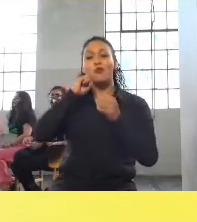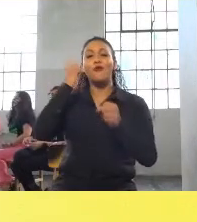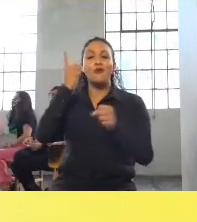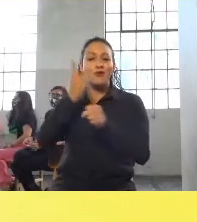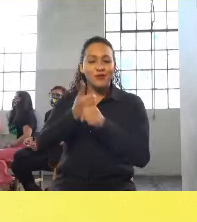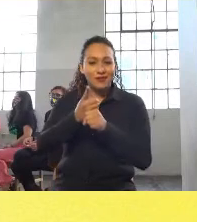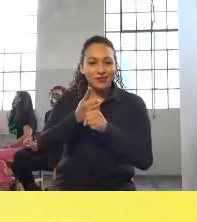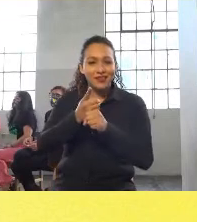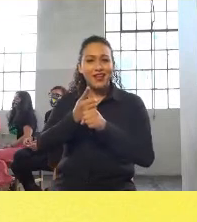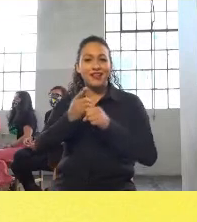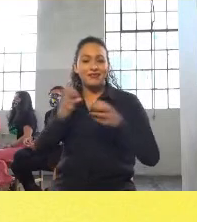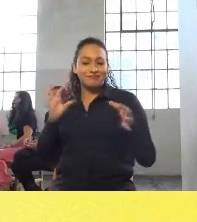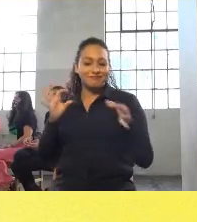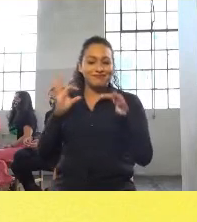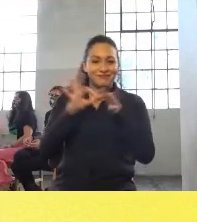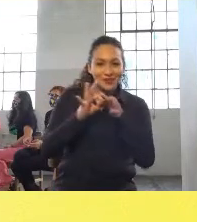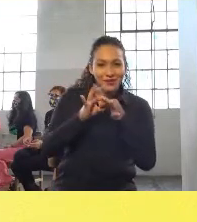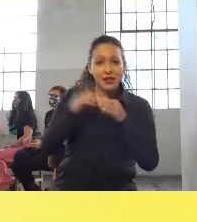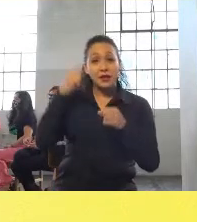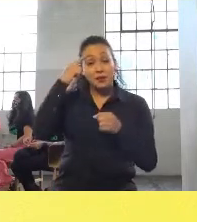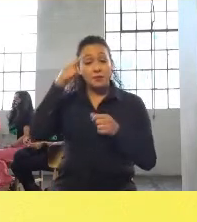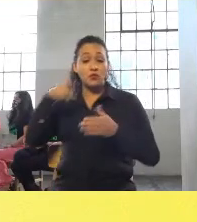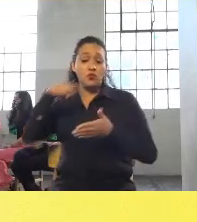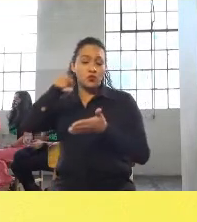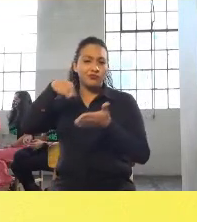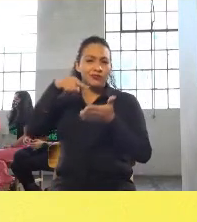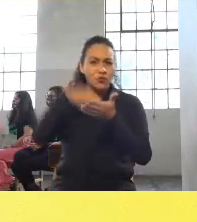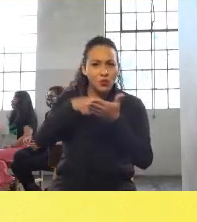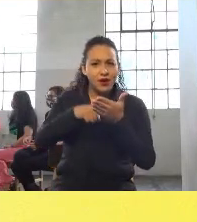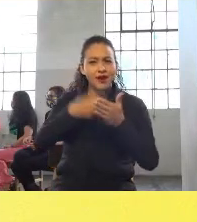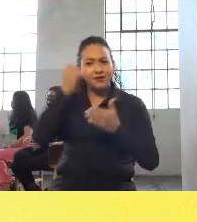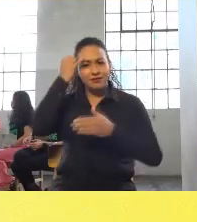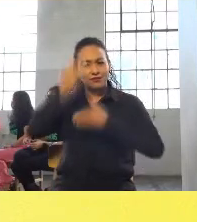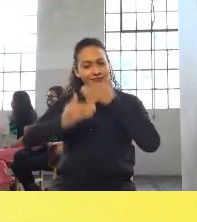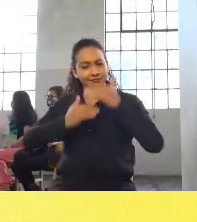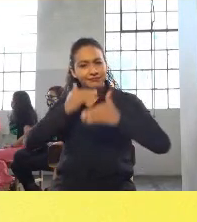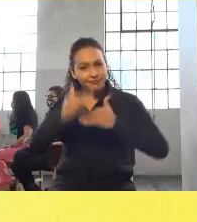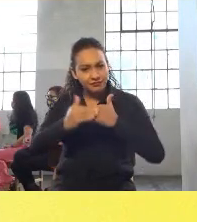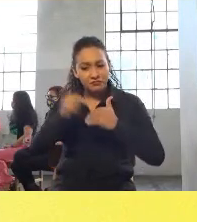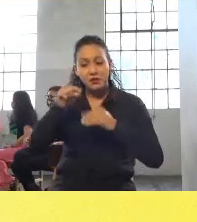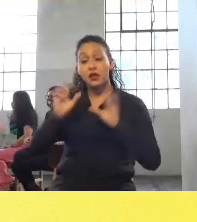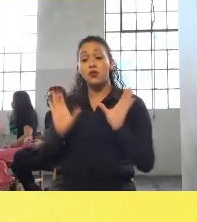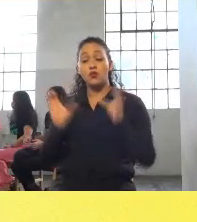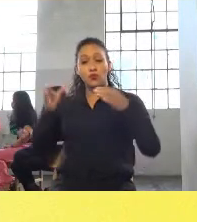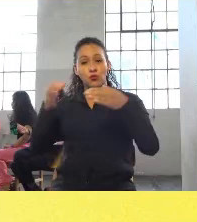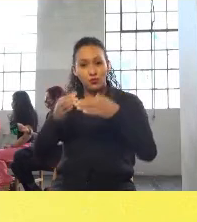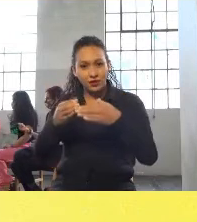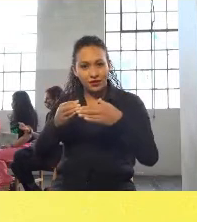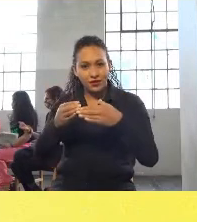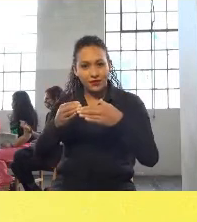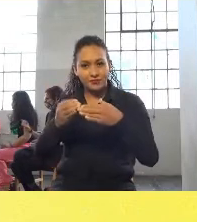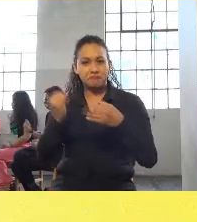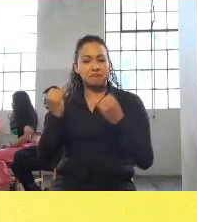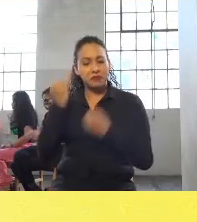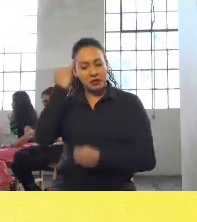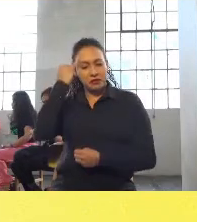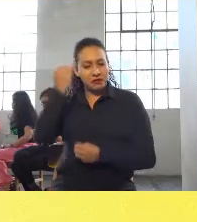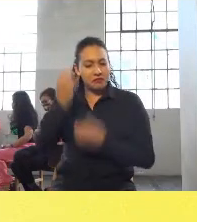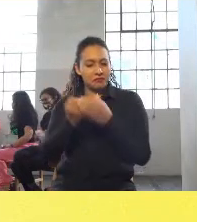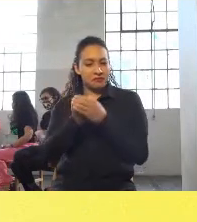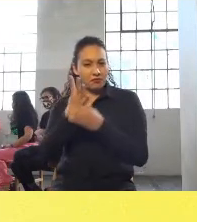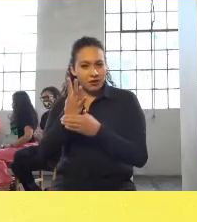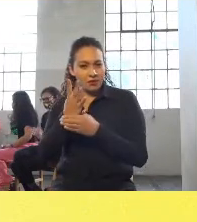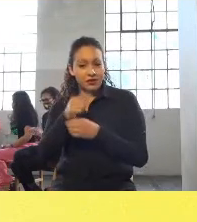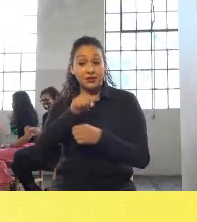esfuerzos con la intención de abrir espacios de reflexión y acción transformativa. Son una comunidad de creativos que desde sus distintos